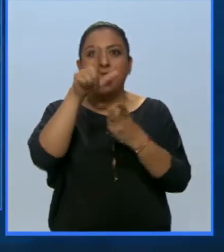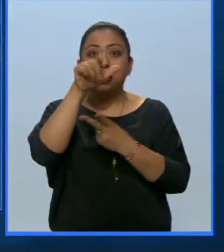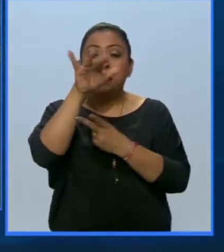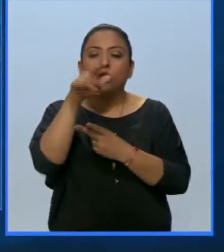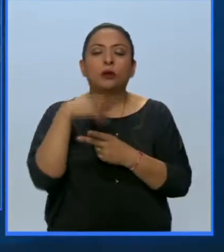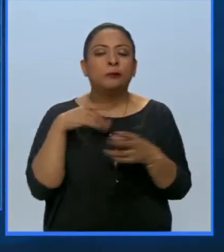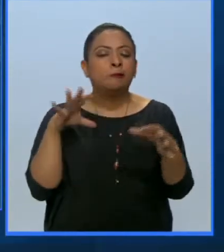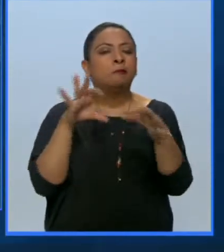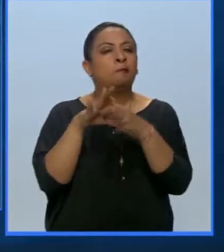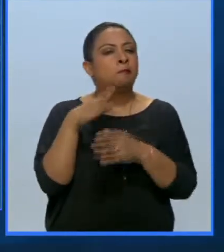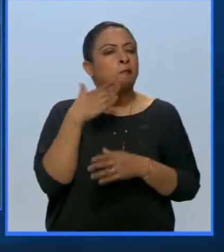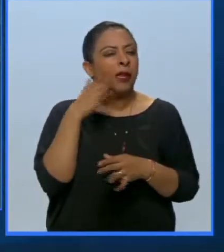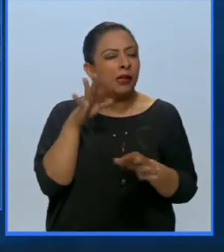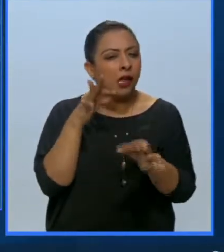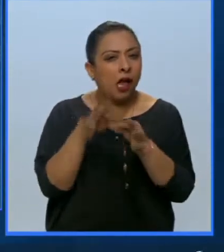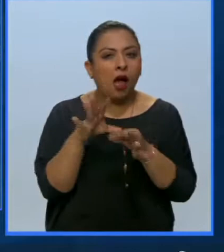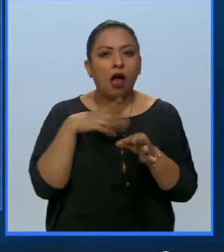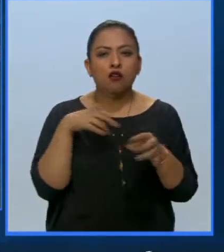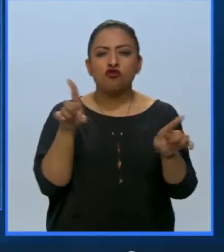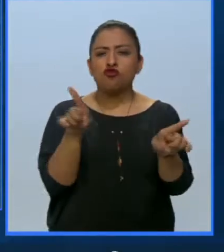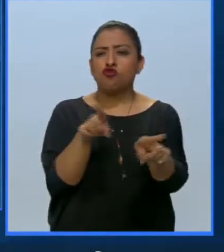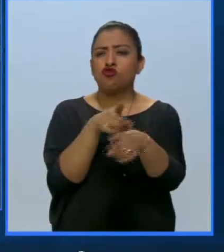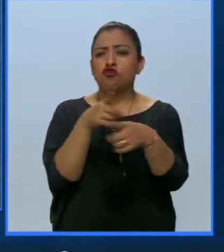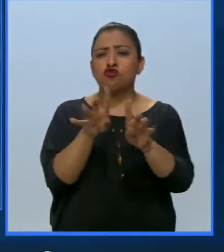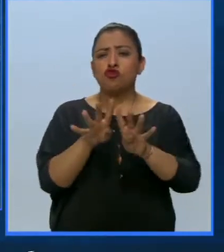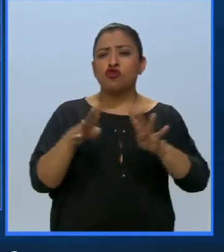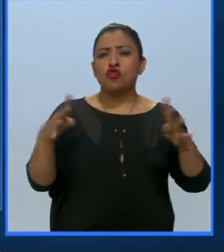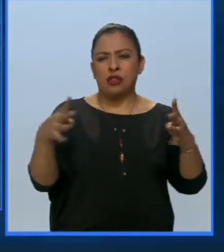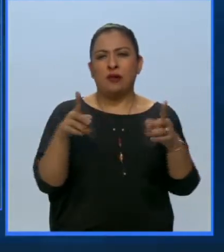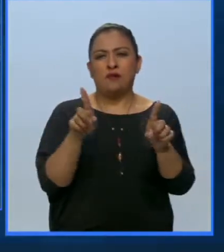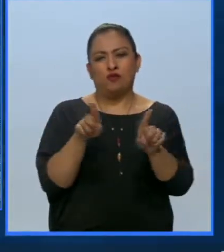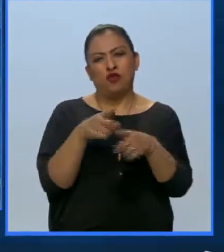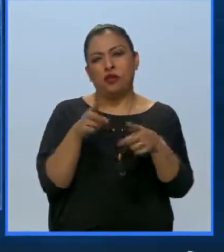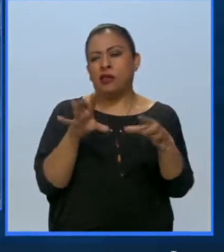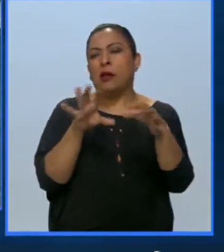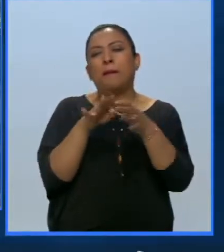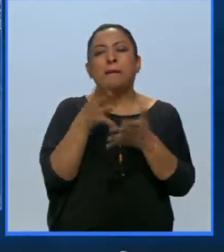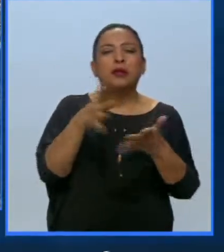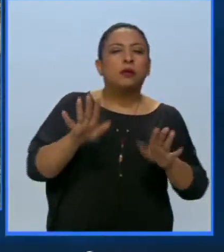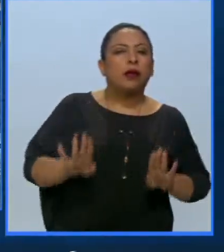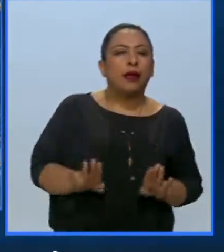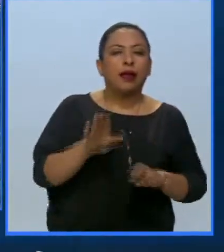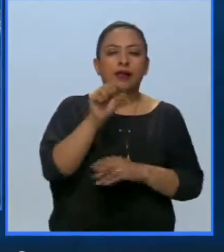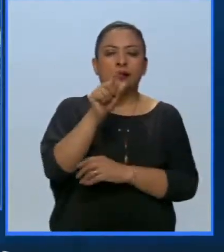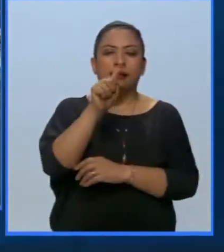acertaron muy bien en ponerle una instrumentación, digo, relativamente stravinskiana.